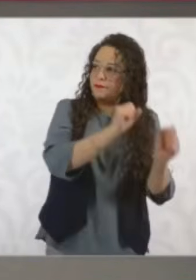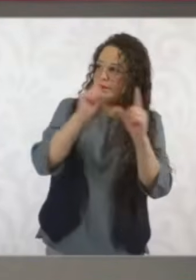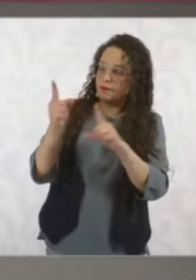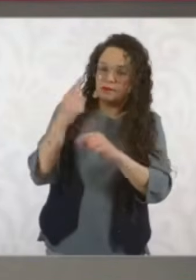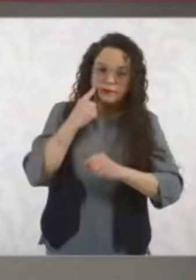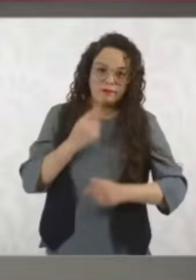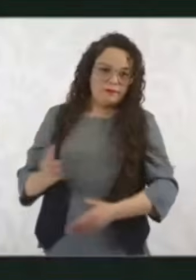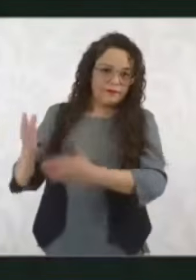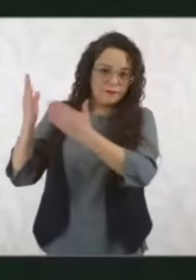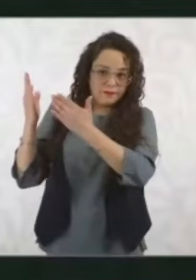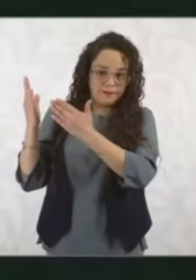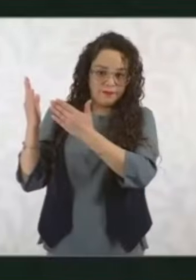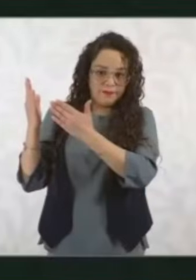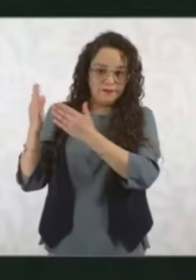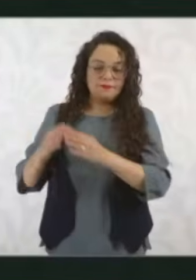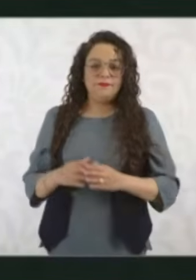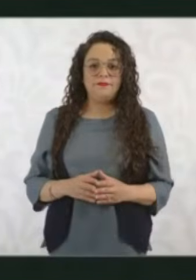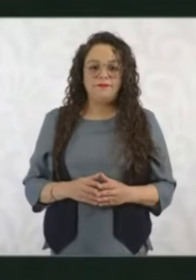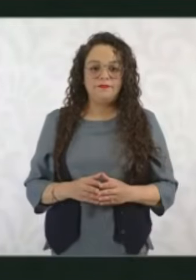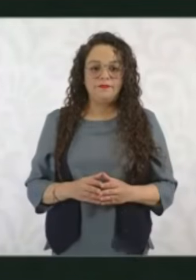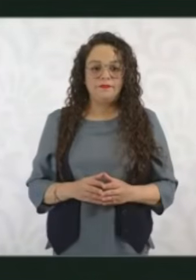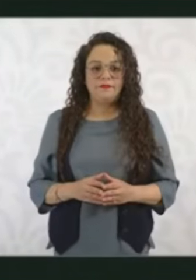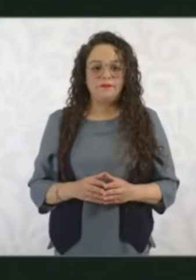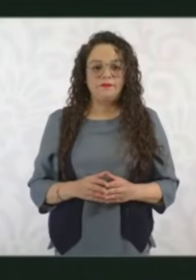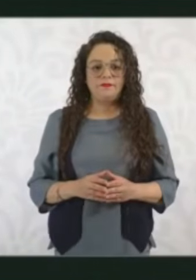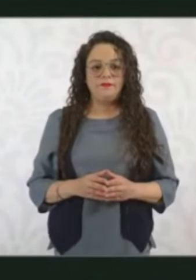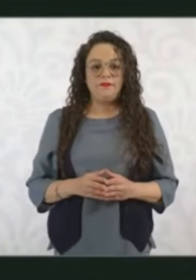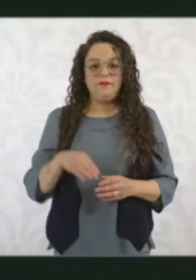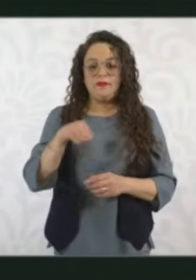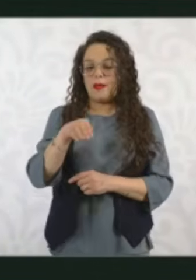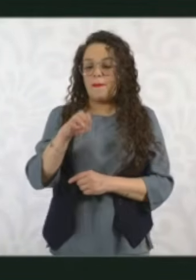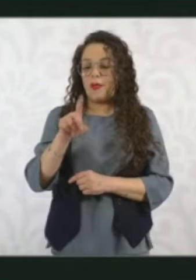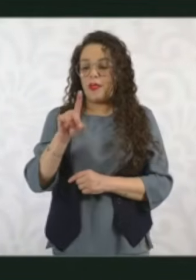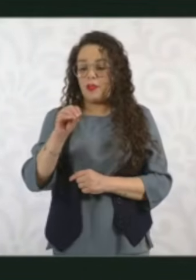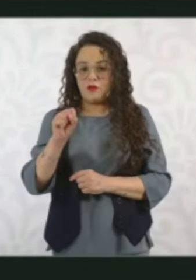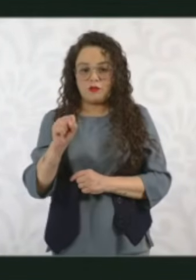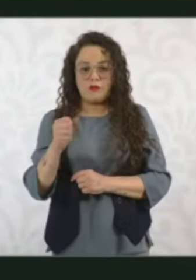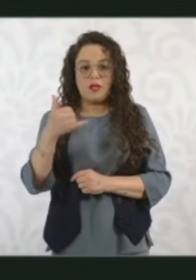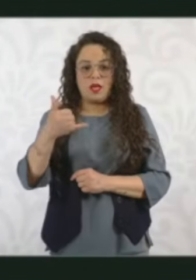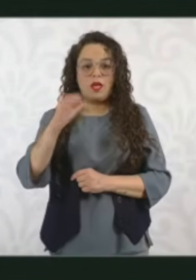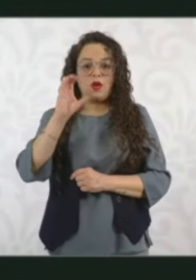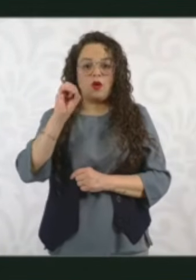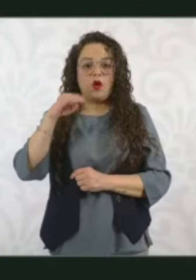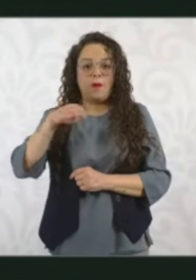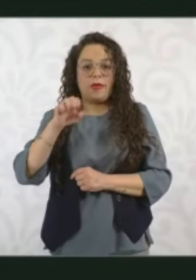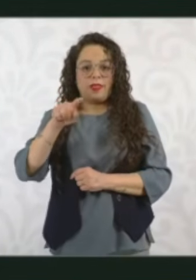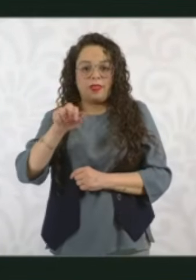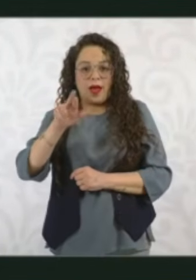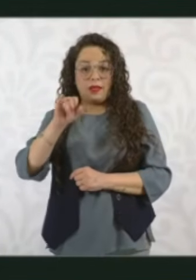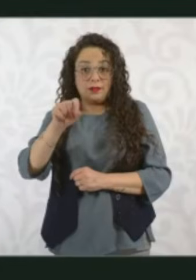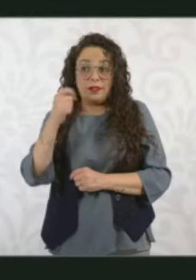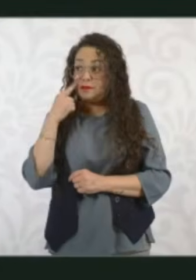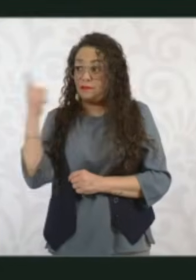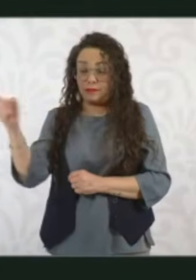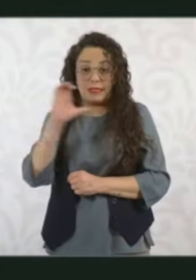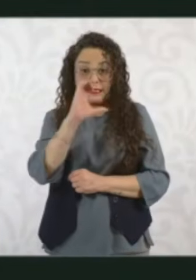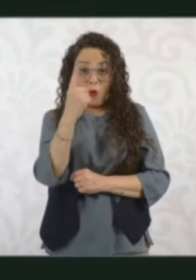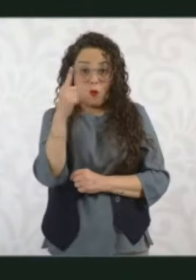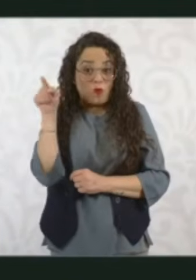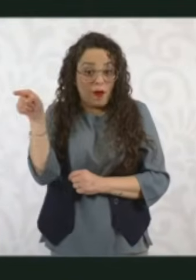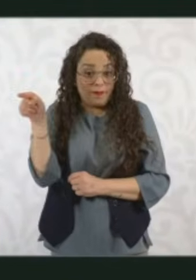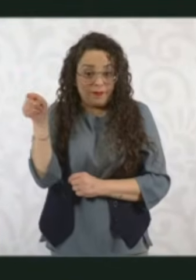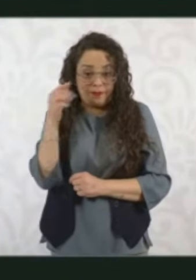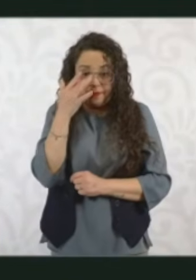Medios y comentaristas. De aquí se origina y se legitima el mensaje.